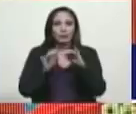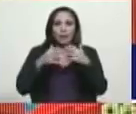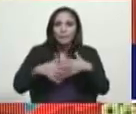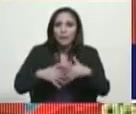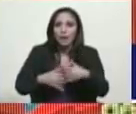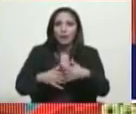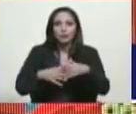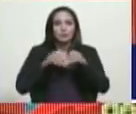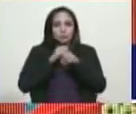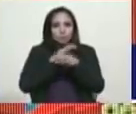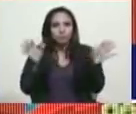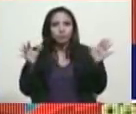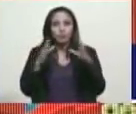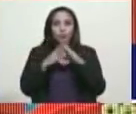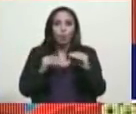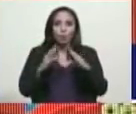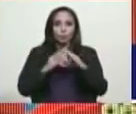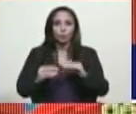la distribución.